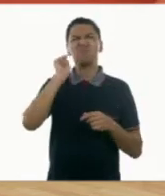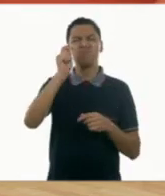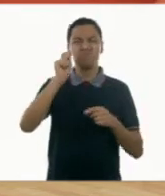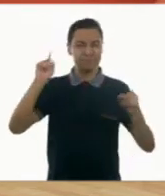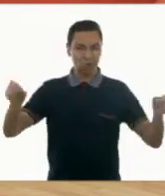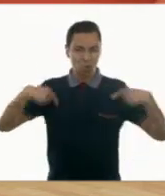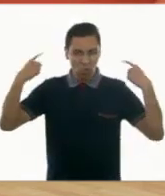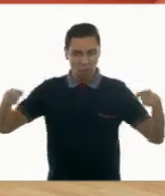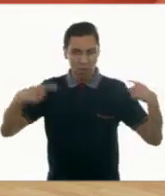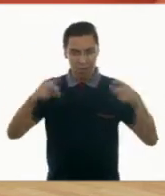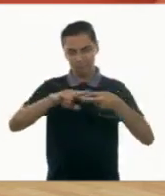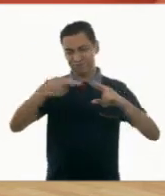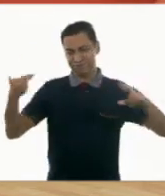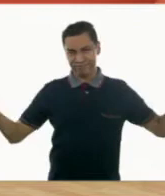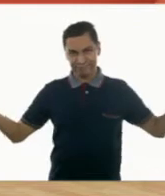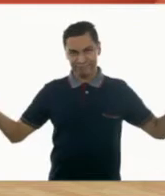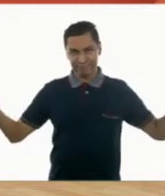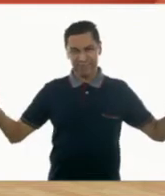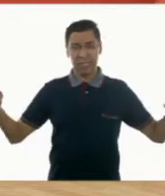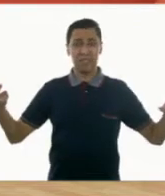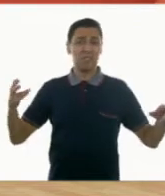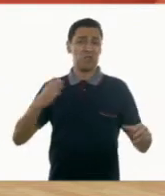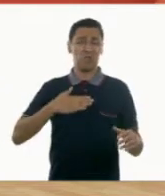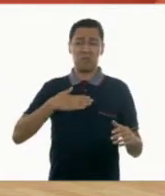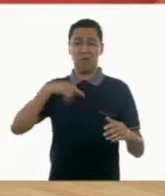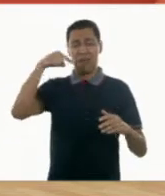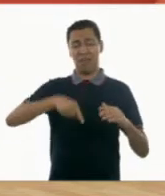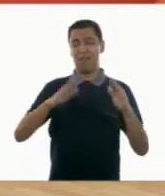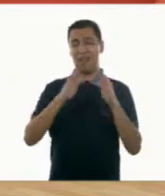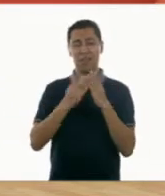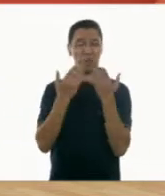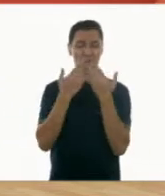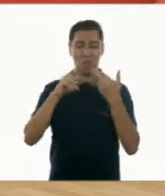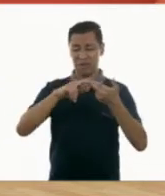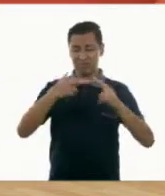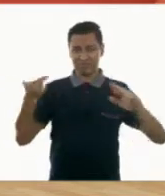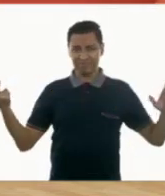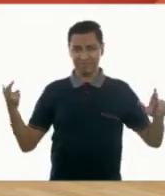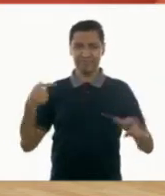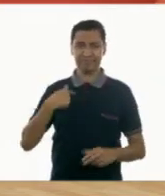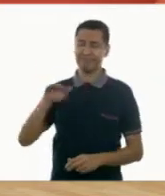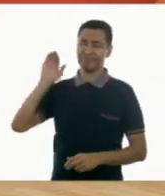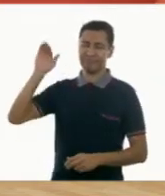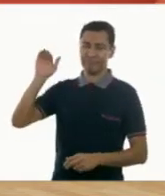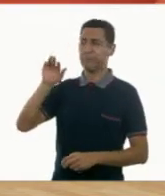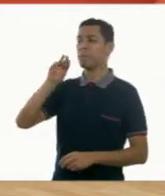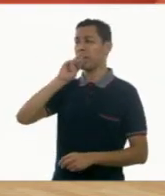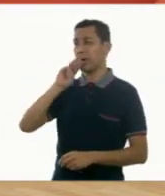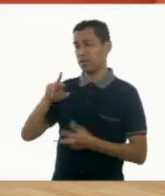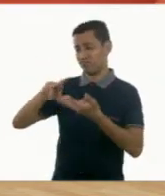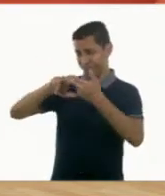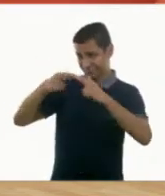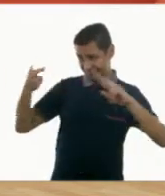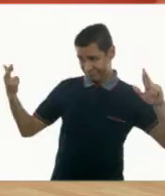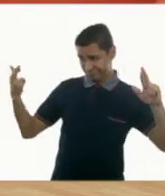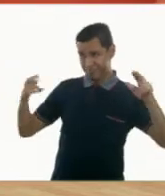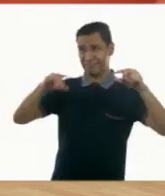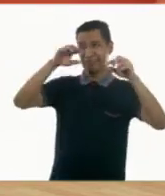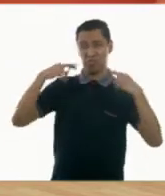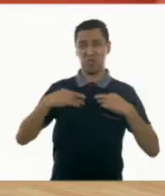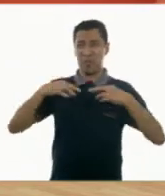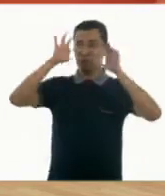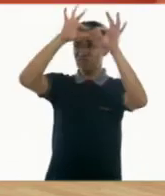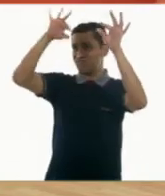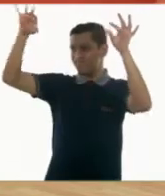voy a confesar algo. En mi casa no tengo cuerda, así que le tuve que pedir a mi mamá uno de sus lazos que usa para tender su